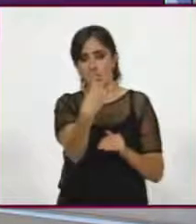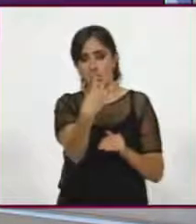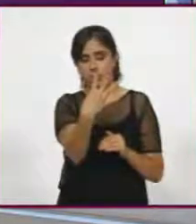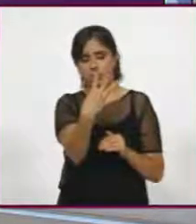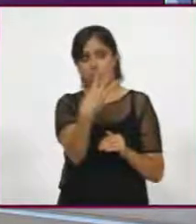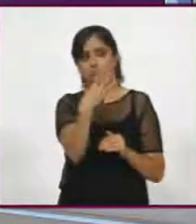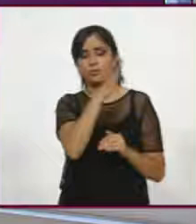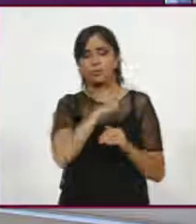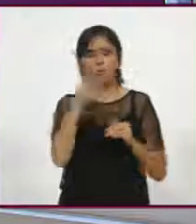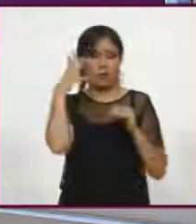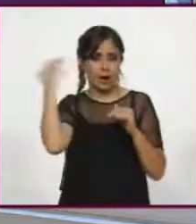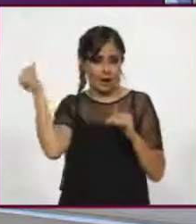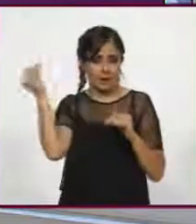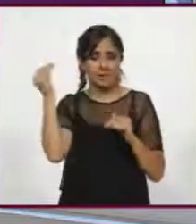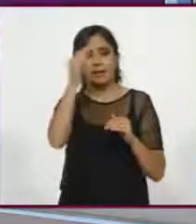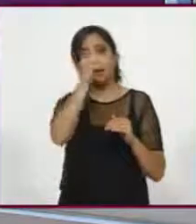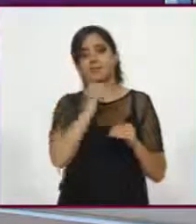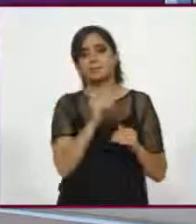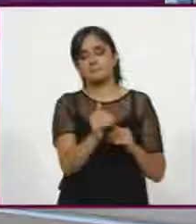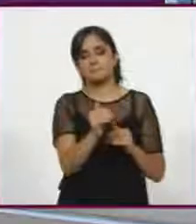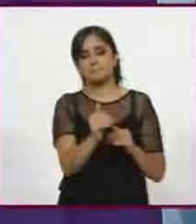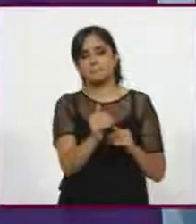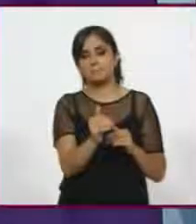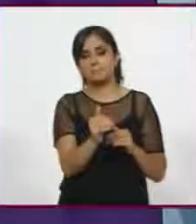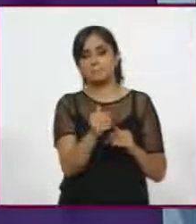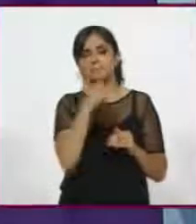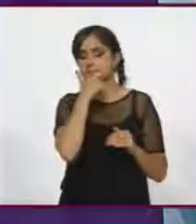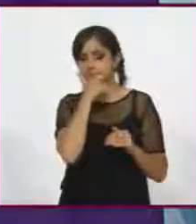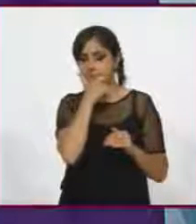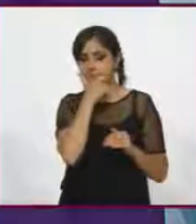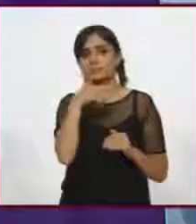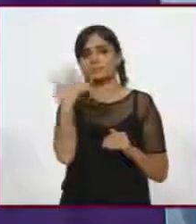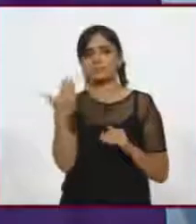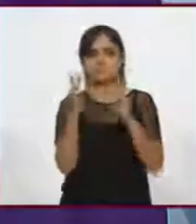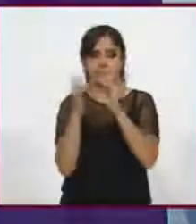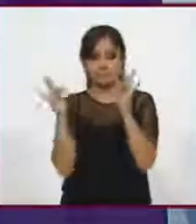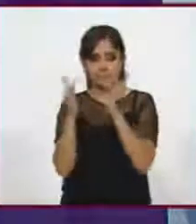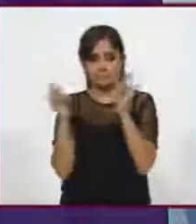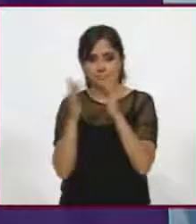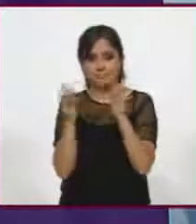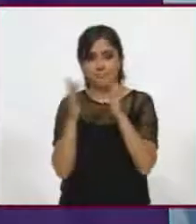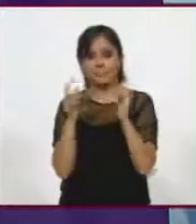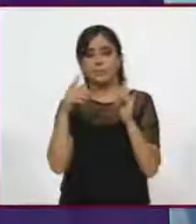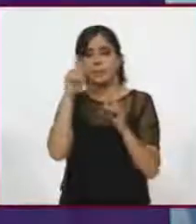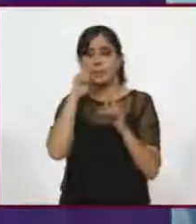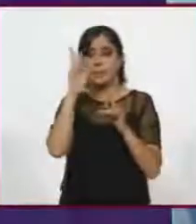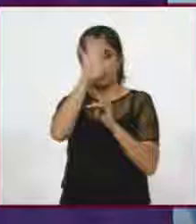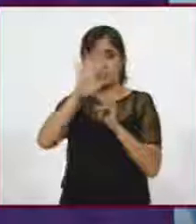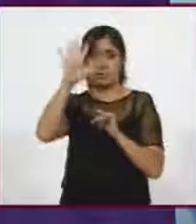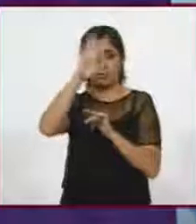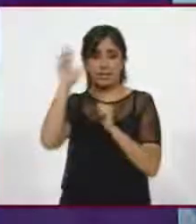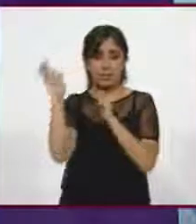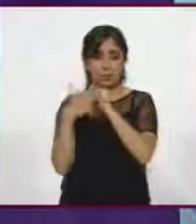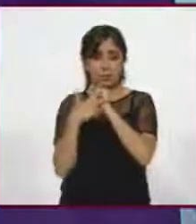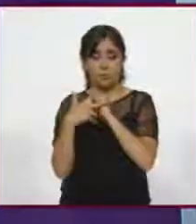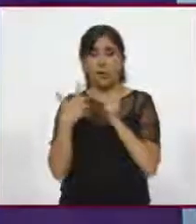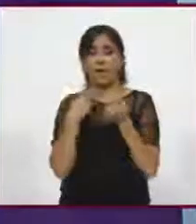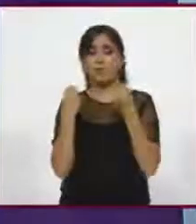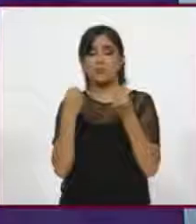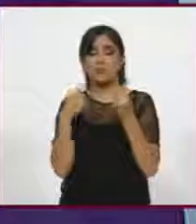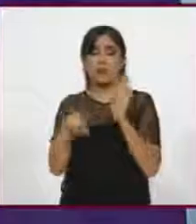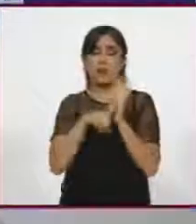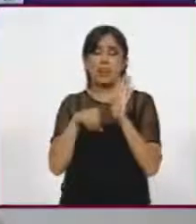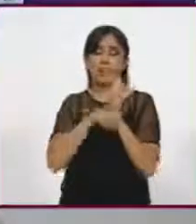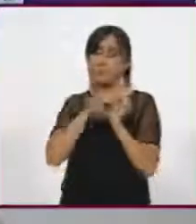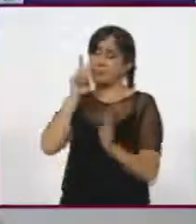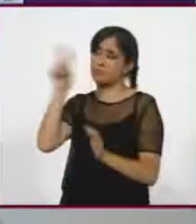34 los Países Bajos, luego vendría Gran Bretaña, Francia, pero si ves en Europa es mucho más